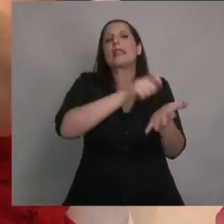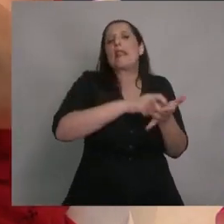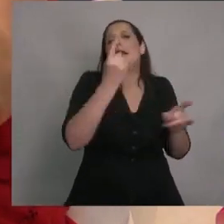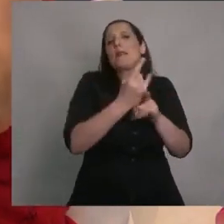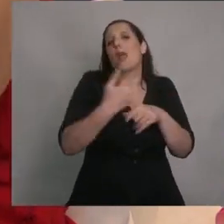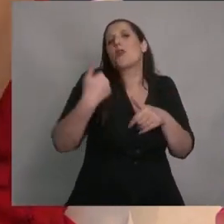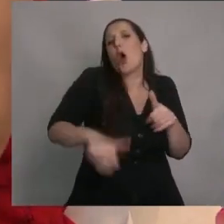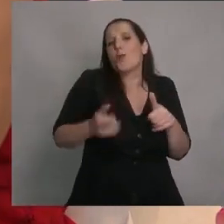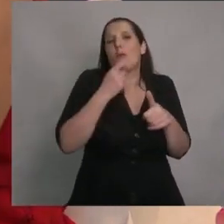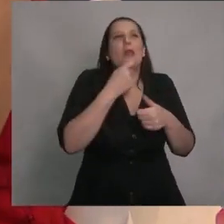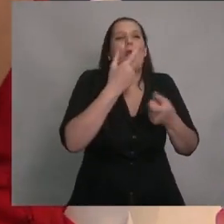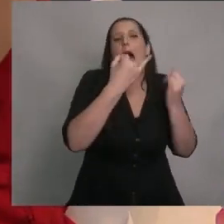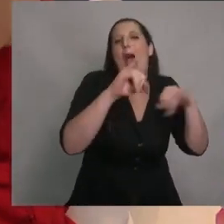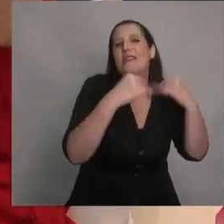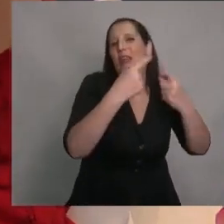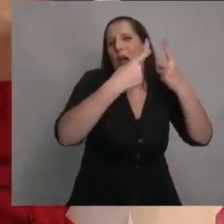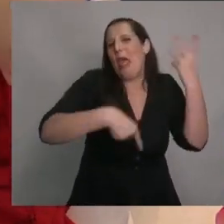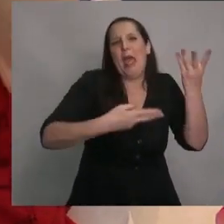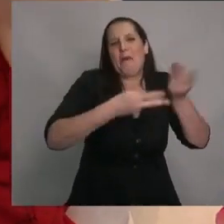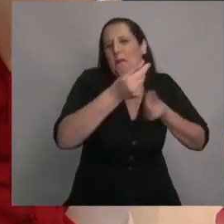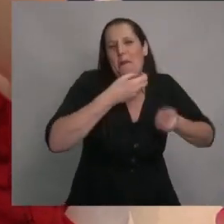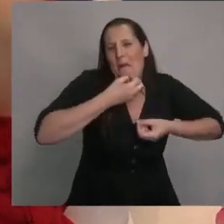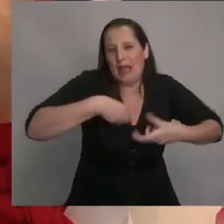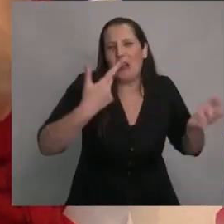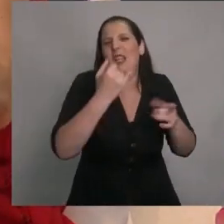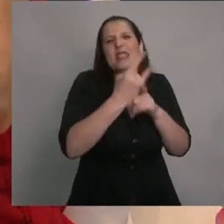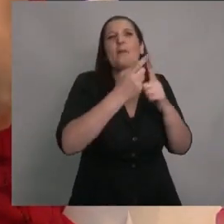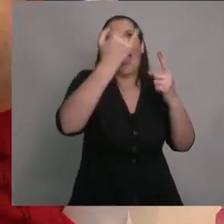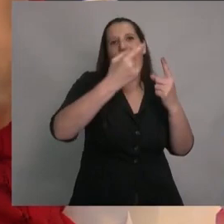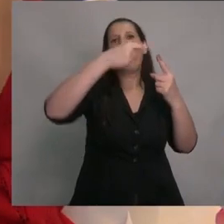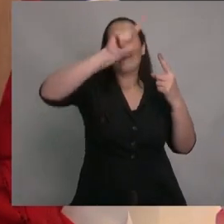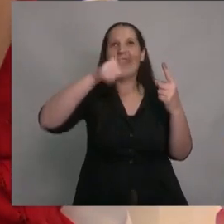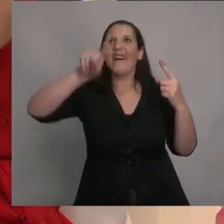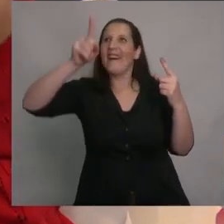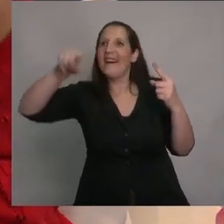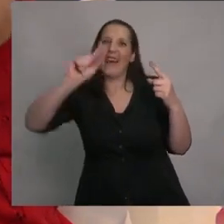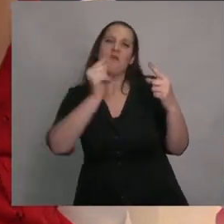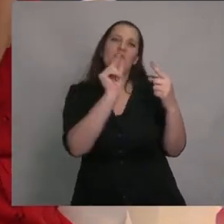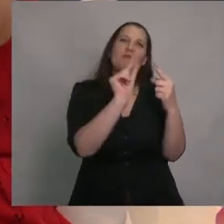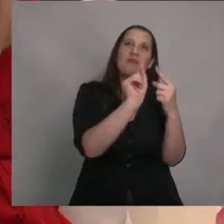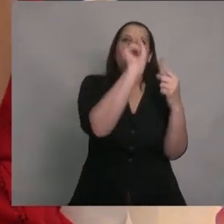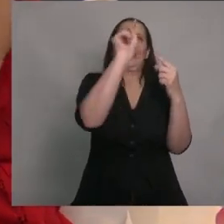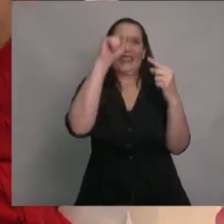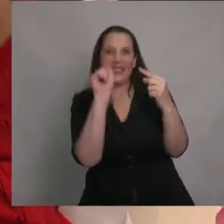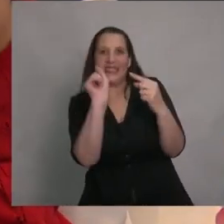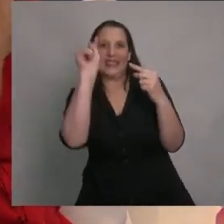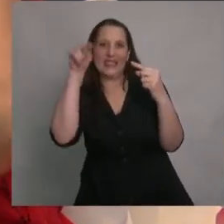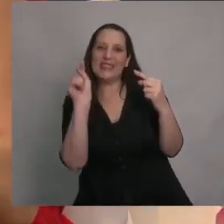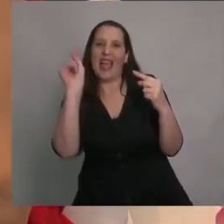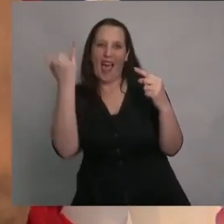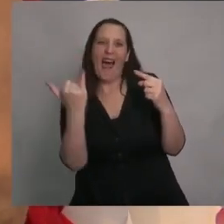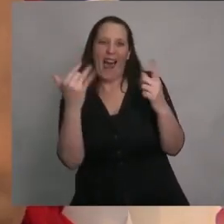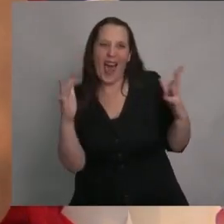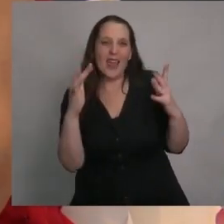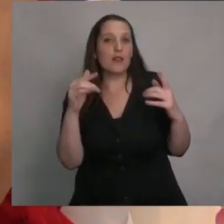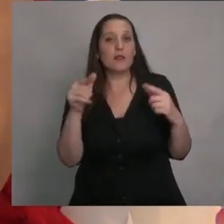acciones, cualquier tipo de estadística que estemos tomando, haya oscilaciones, haya pequeñas oscilaciones hacia arriba,